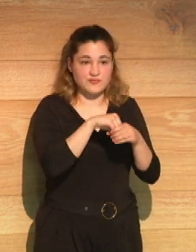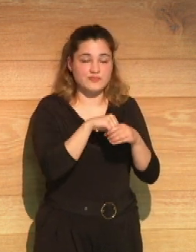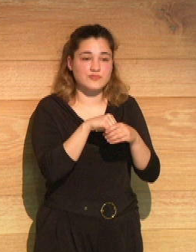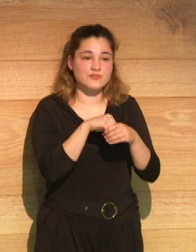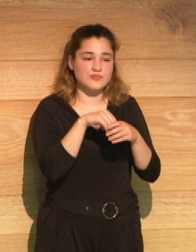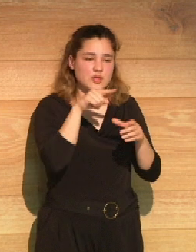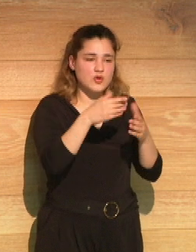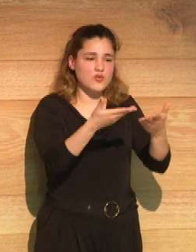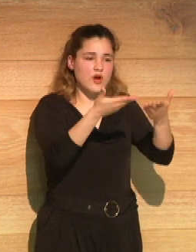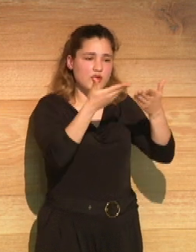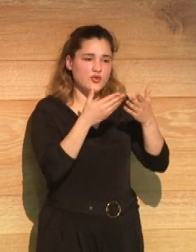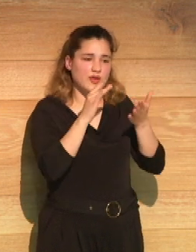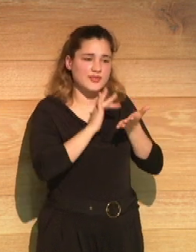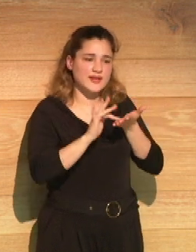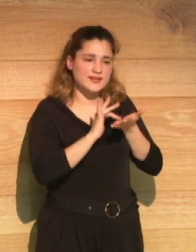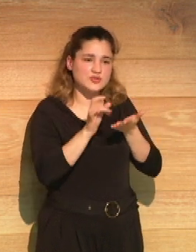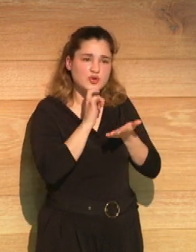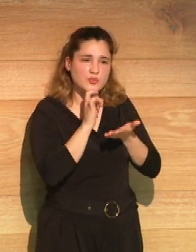ayuda muchísimo porque